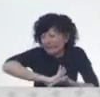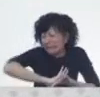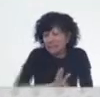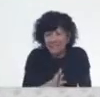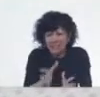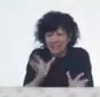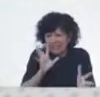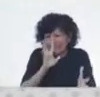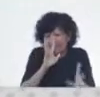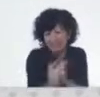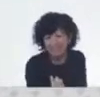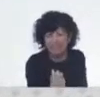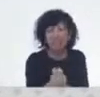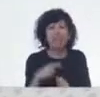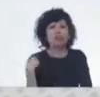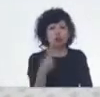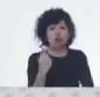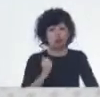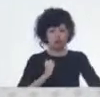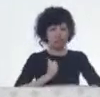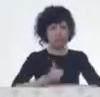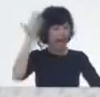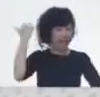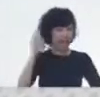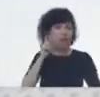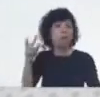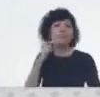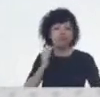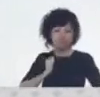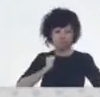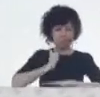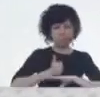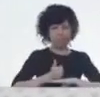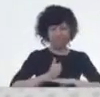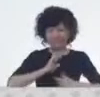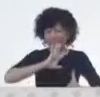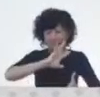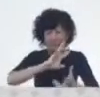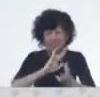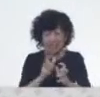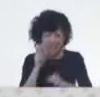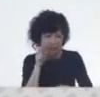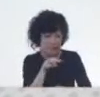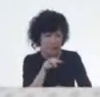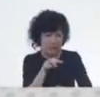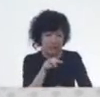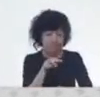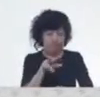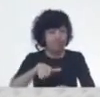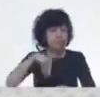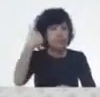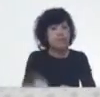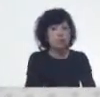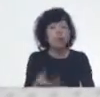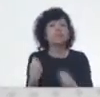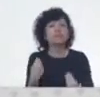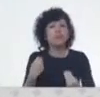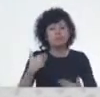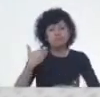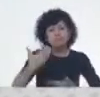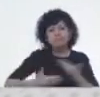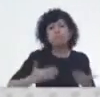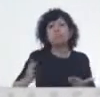Recibimos una provincia que era tierra arrasada. Después han pasado